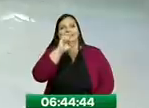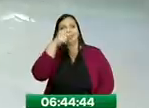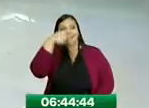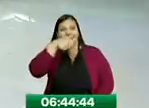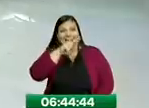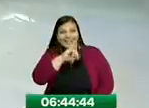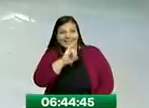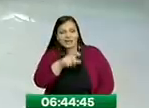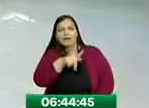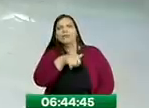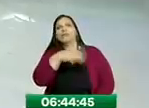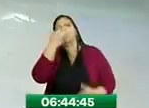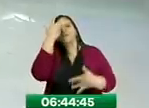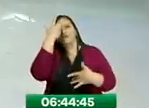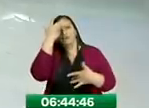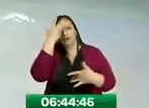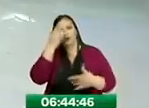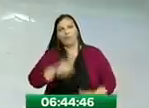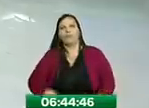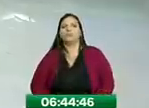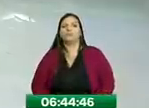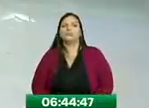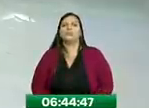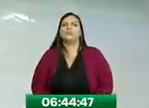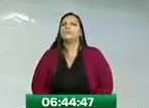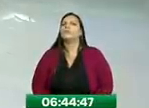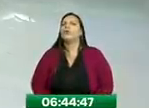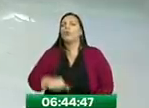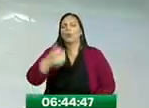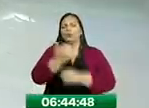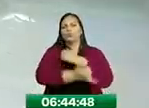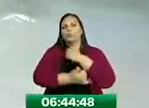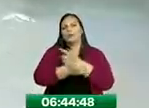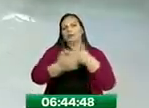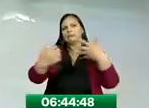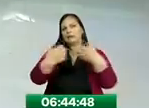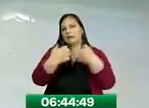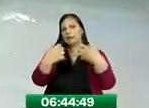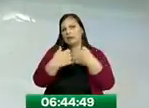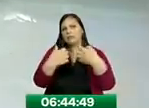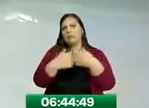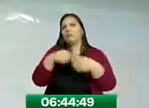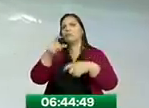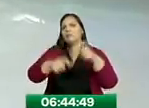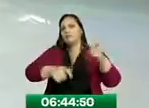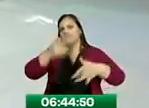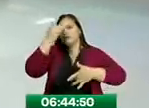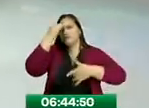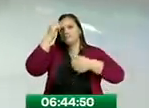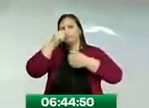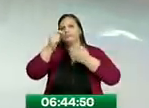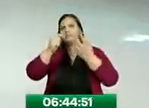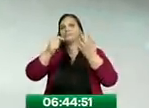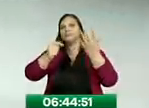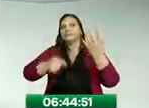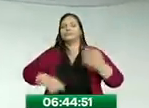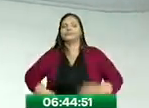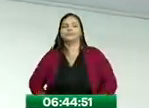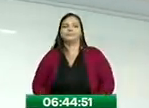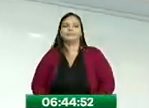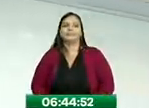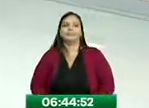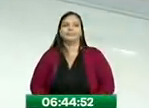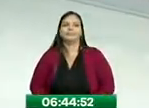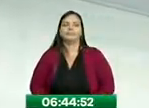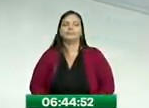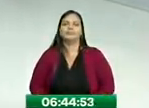y José Luis Gaya del Valencia, y Jonatas del Elche. Ahí está, no tiene distinción. Nos vamos rápido para acá, sí, de inmediato, porque tenemos a nuestro